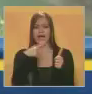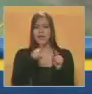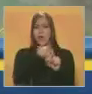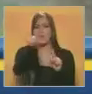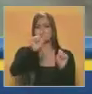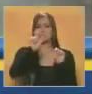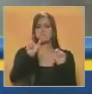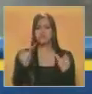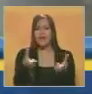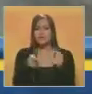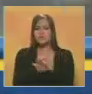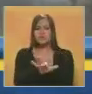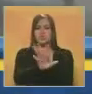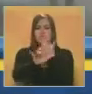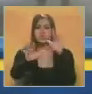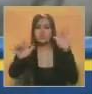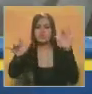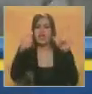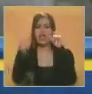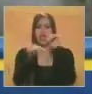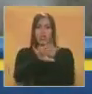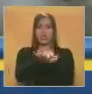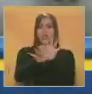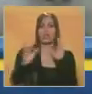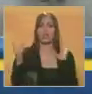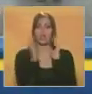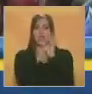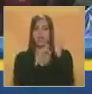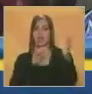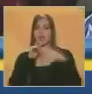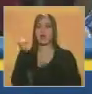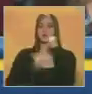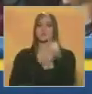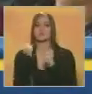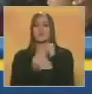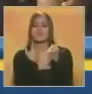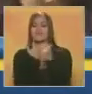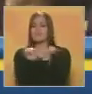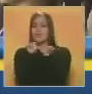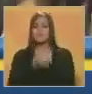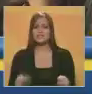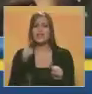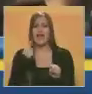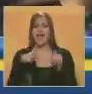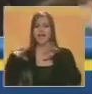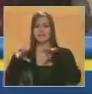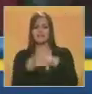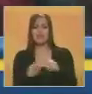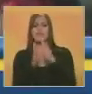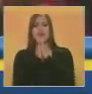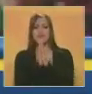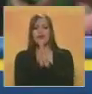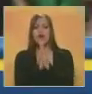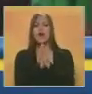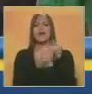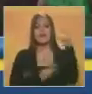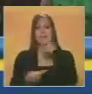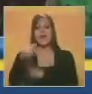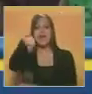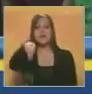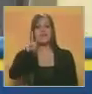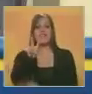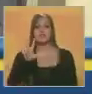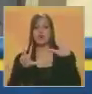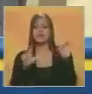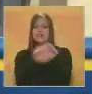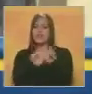y gases lacrimógenos que dispersaron momentáneamente a los estudiantes. Quienes rechazan la toma de la facultad invitaron al M28 a abandonar